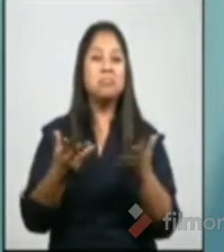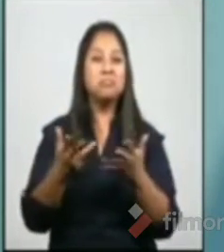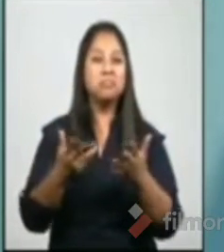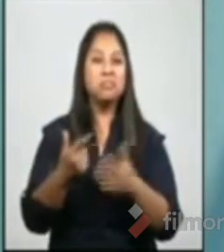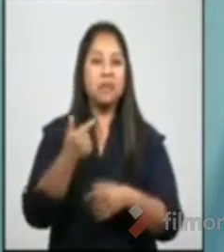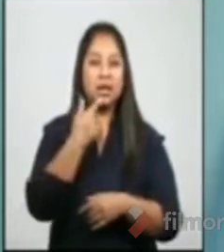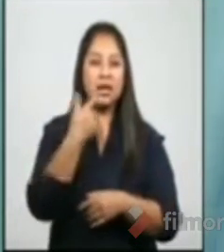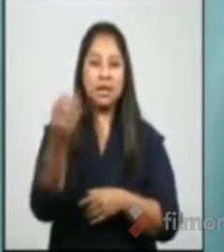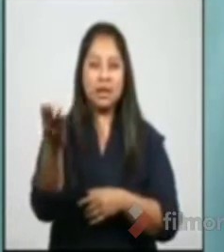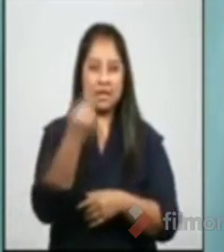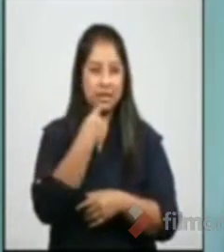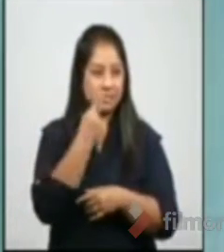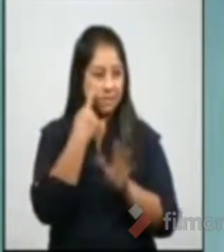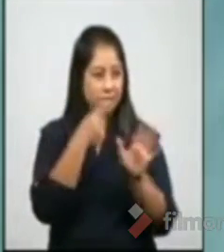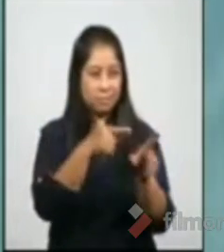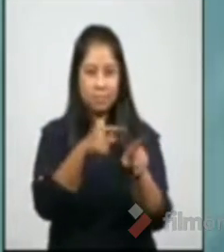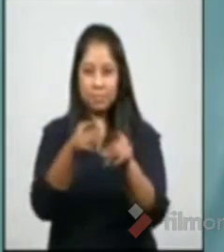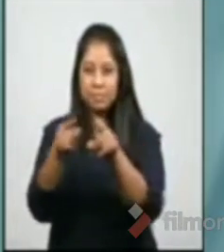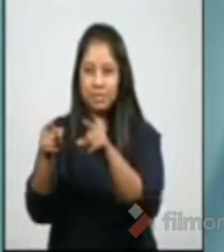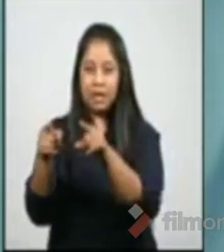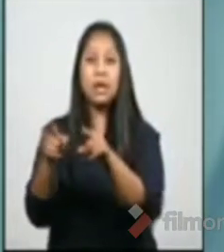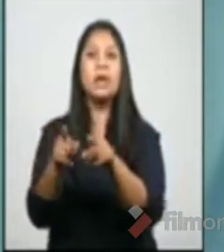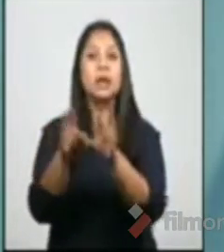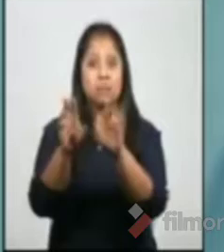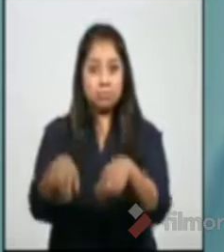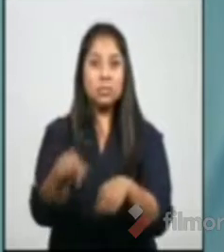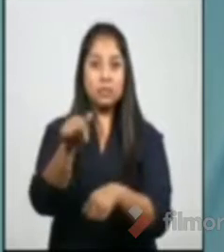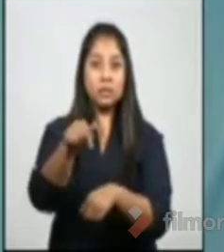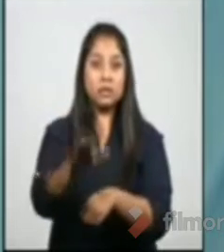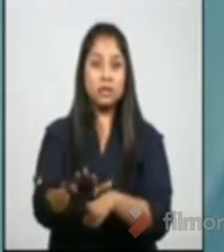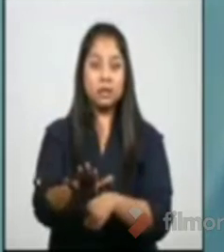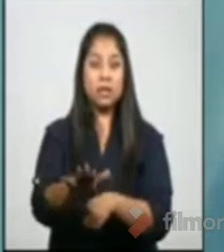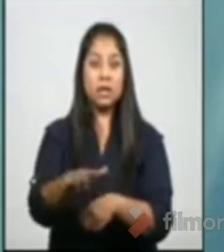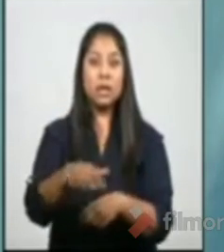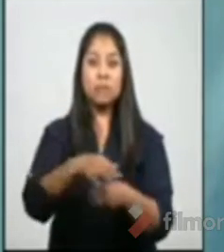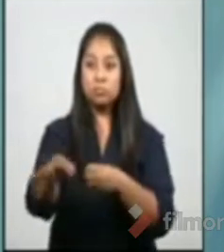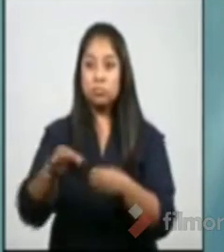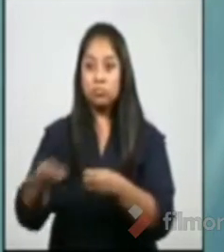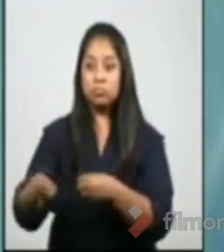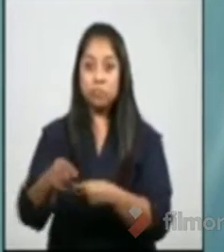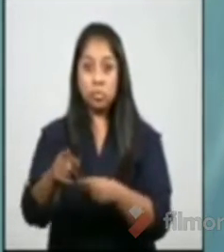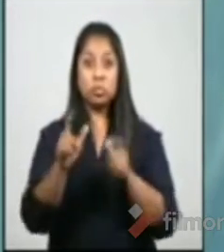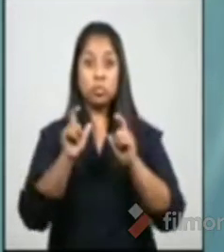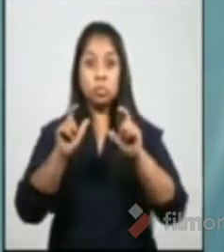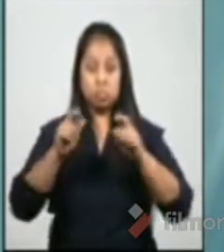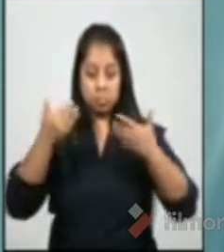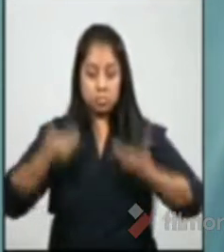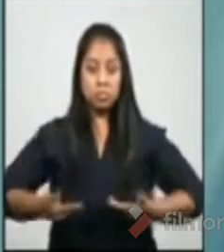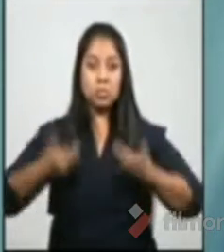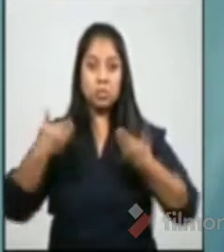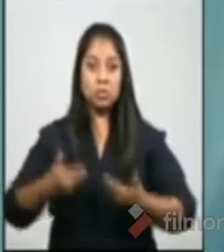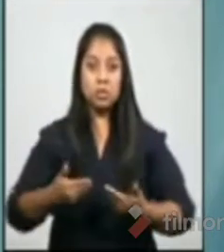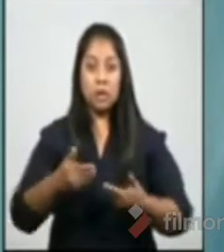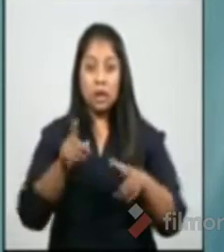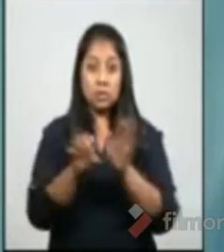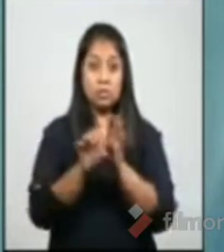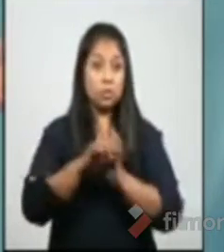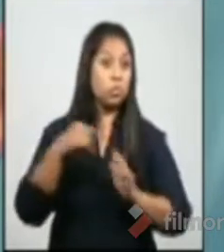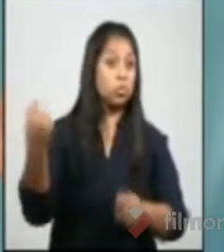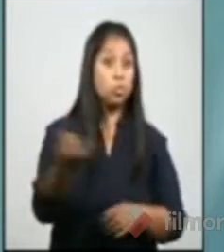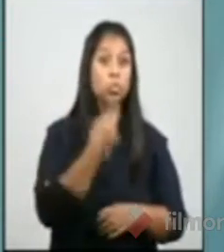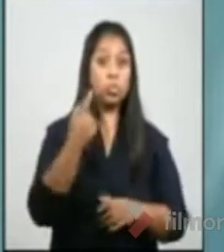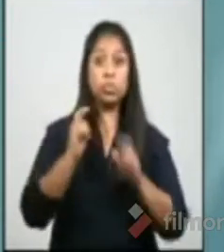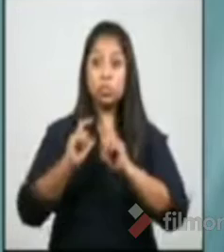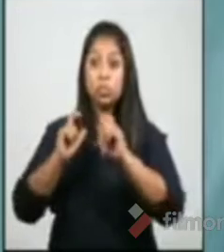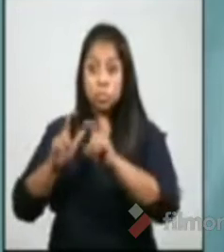lo único que me dice a mí es que la gente de San Miguelito y la gente de la mayoría del país se está cuidando. Y si todos nos cuidamos, cuidamos